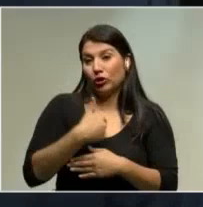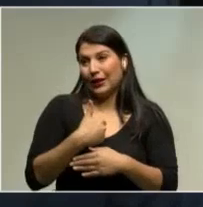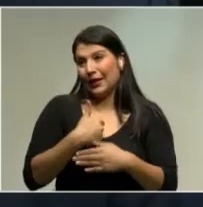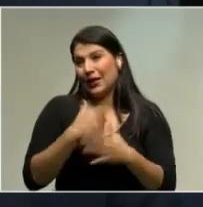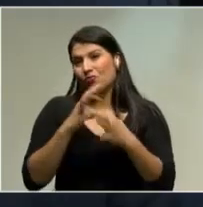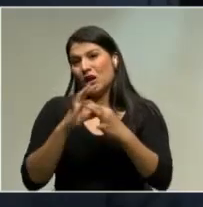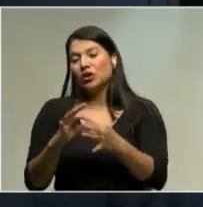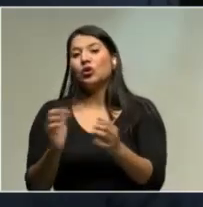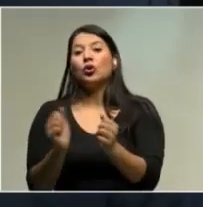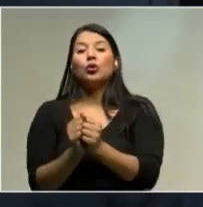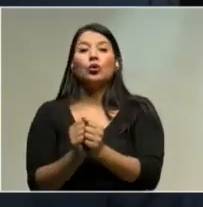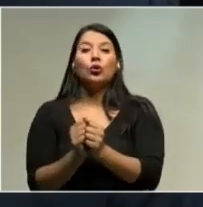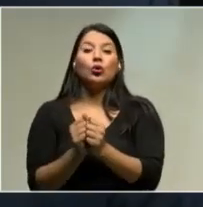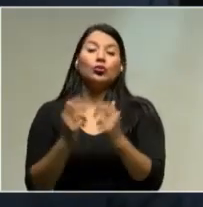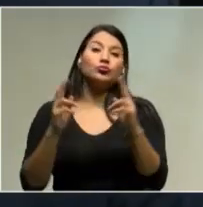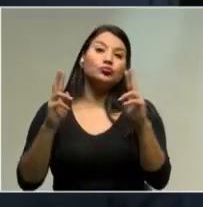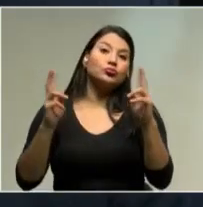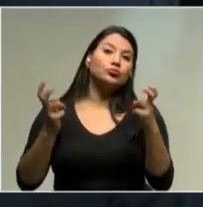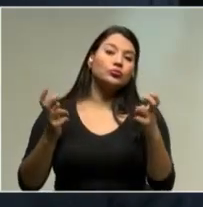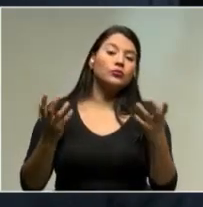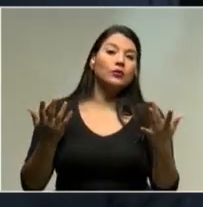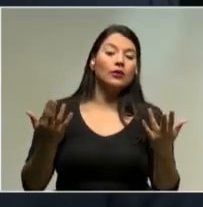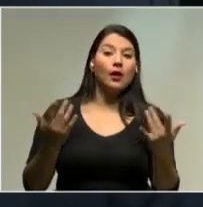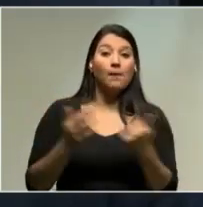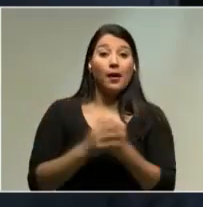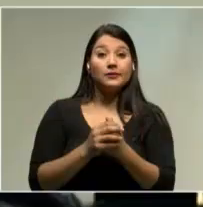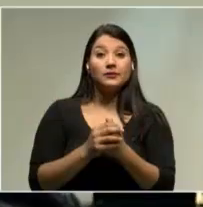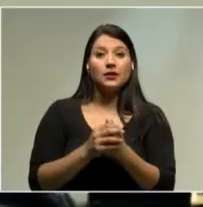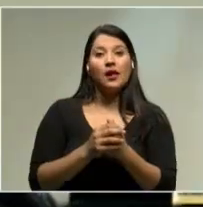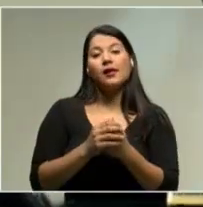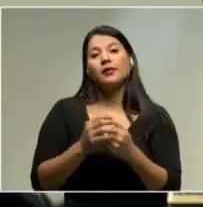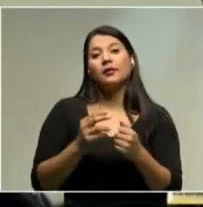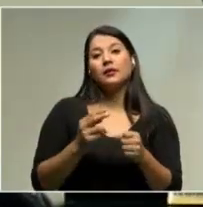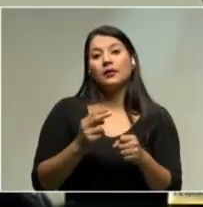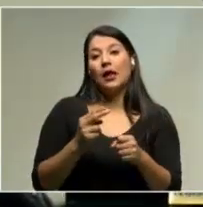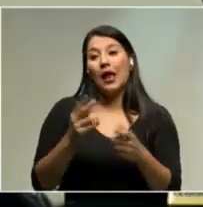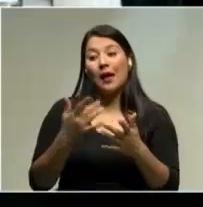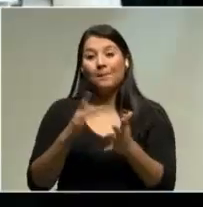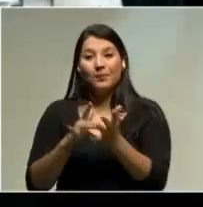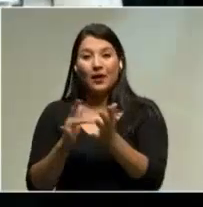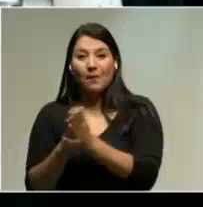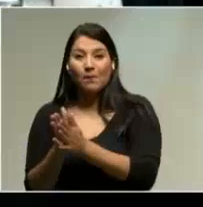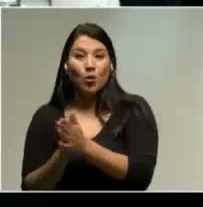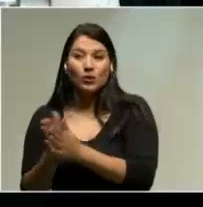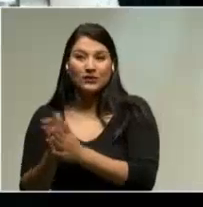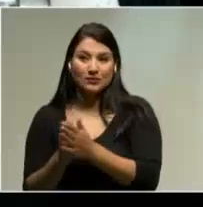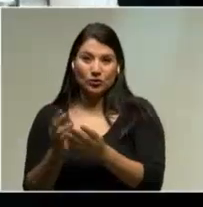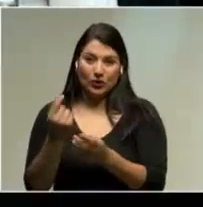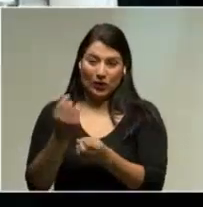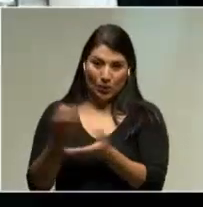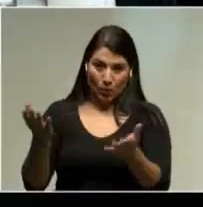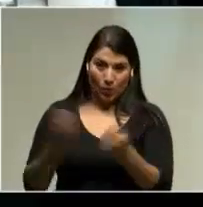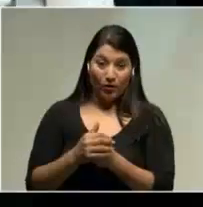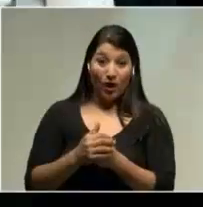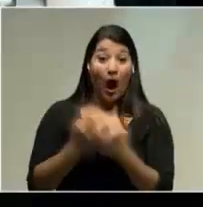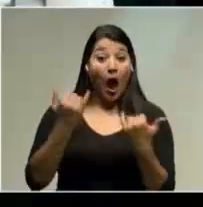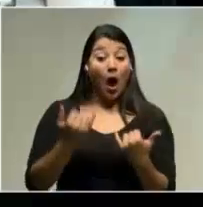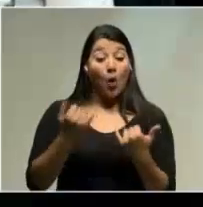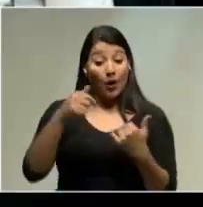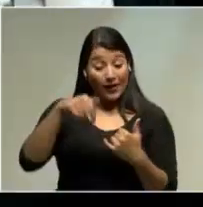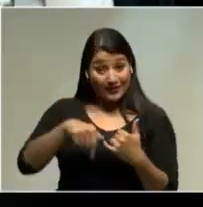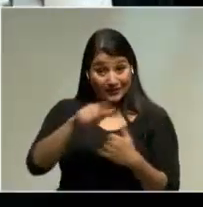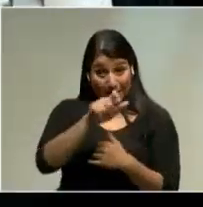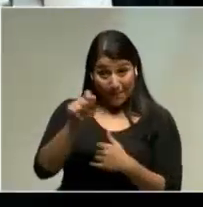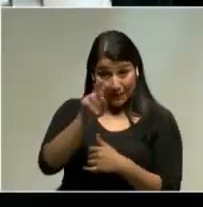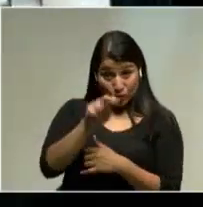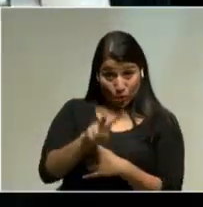ver con el tema de usura. Pero mientras tanto, en lo que resta del mes de noviembre, las bancadas continuarán